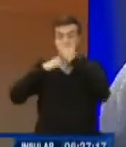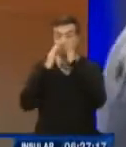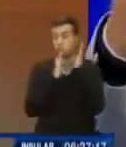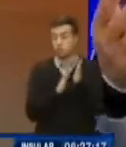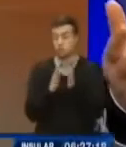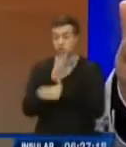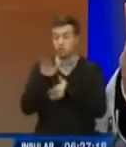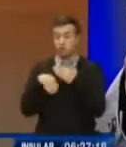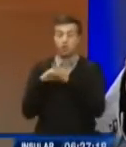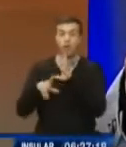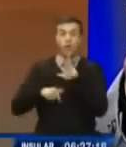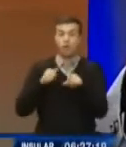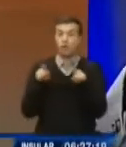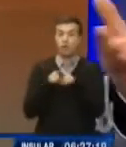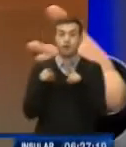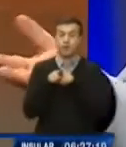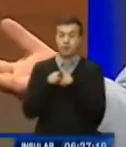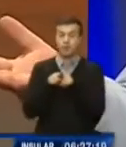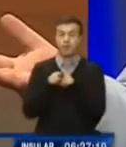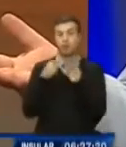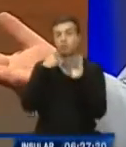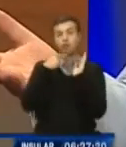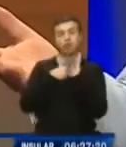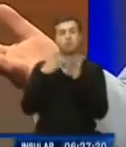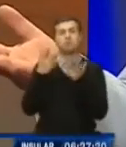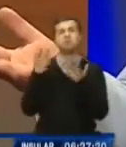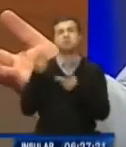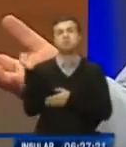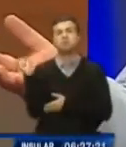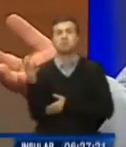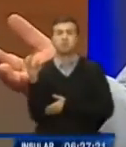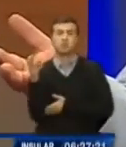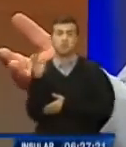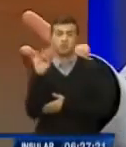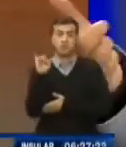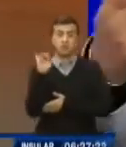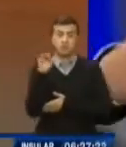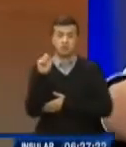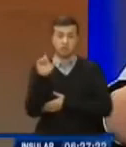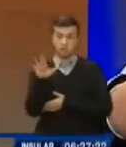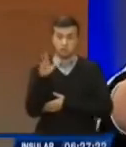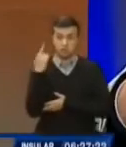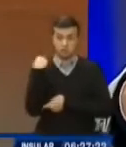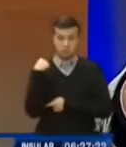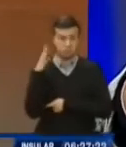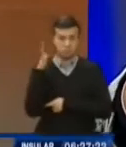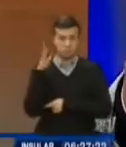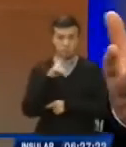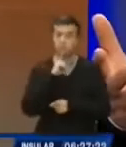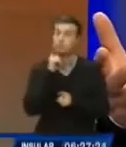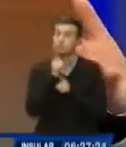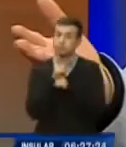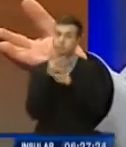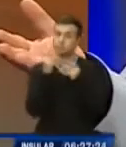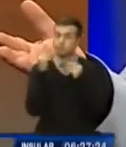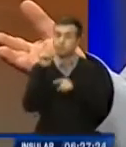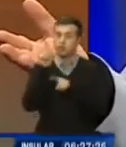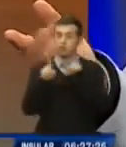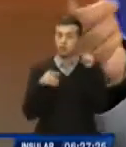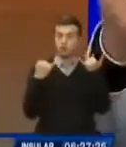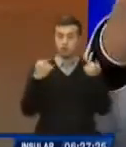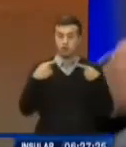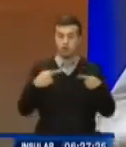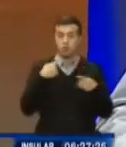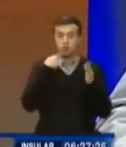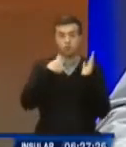sino también en las periferias del mismo por ejemplo todas las apuestas no tiene nada que ver pero hay muchos más triste rato